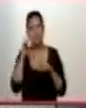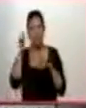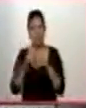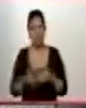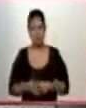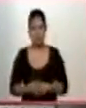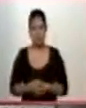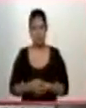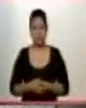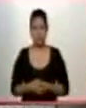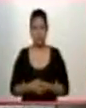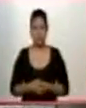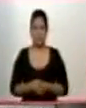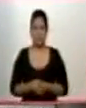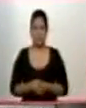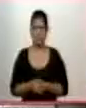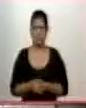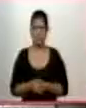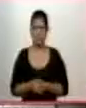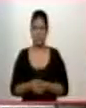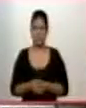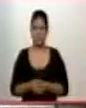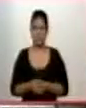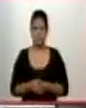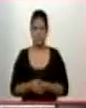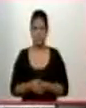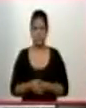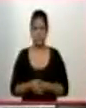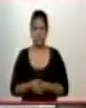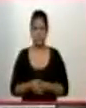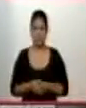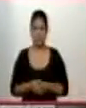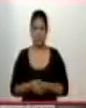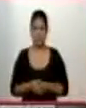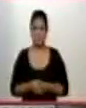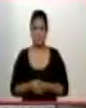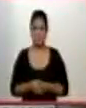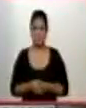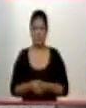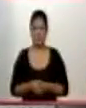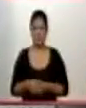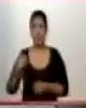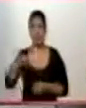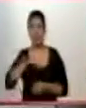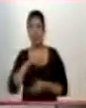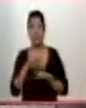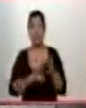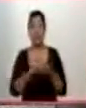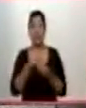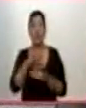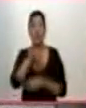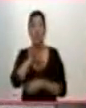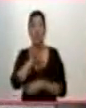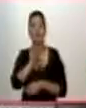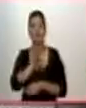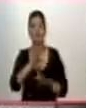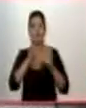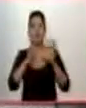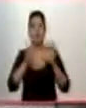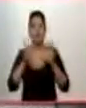ese sentido? Sí, Lucía, fíjate, yo desde hace 10 años, nosotros hemos desarrollado 488